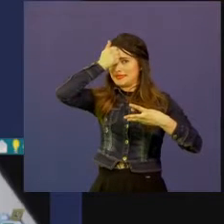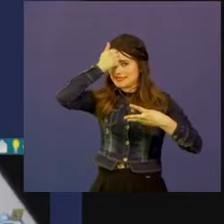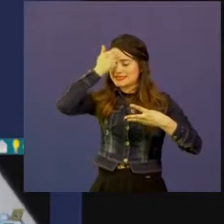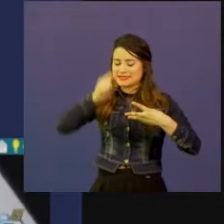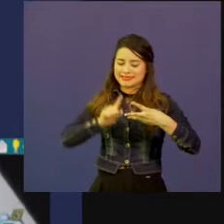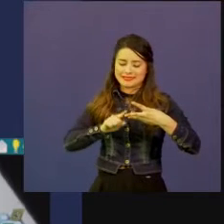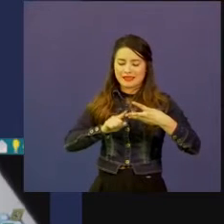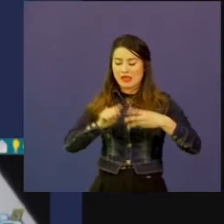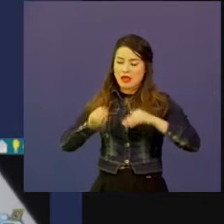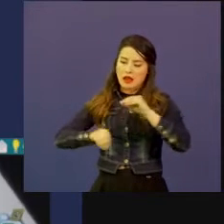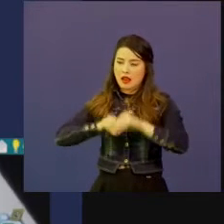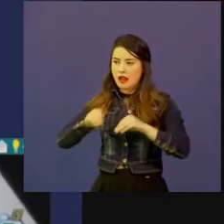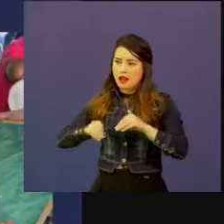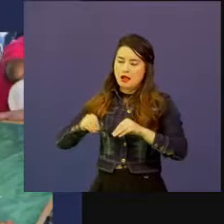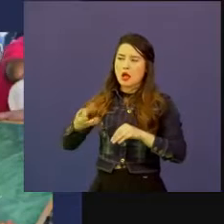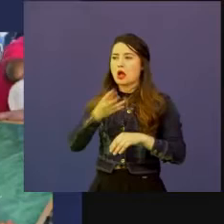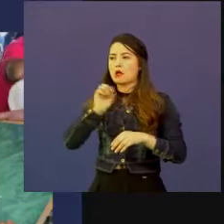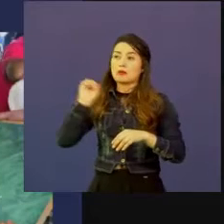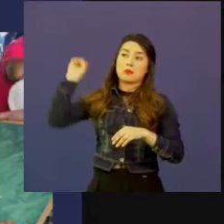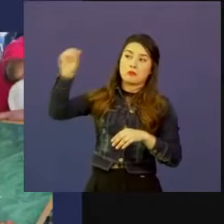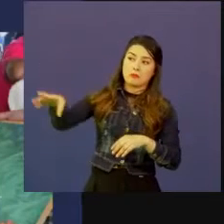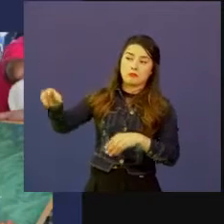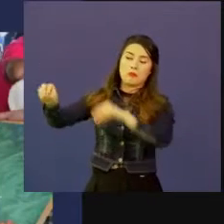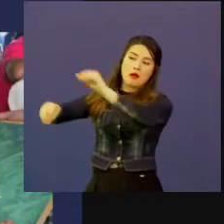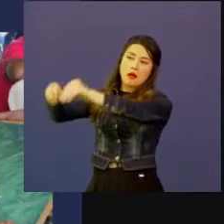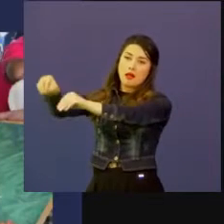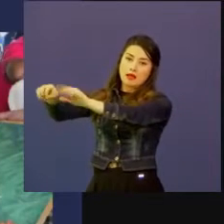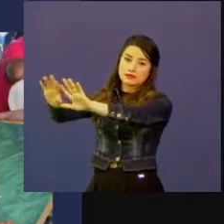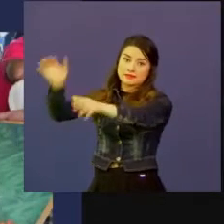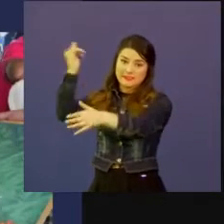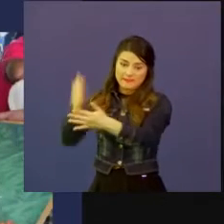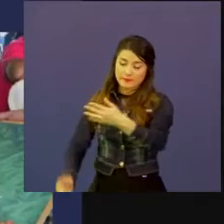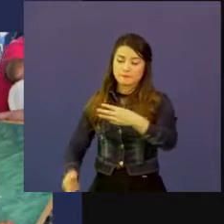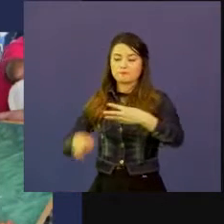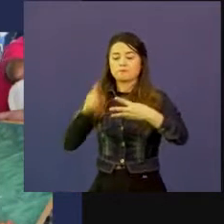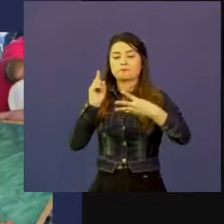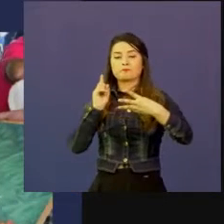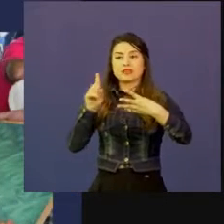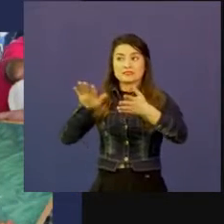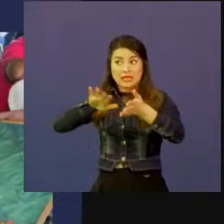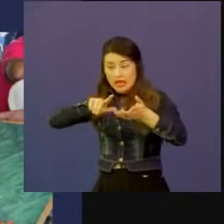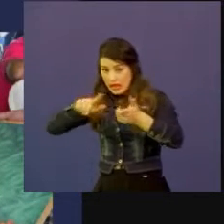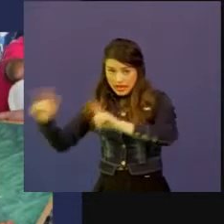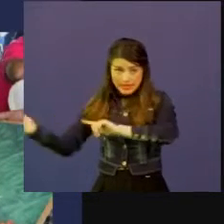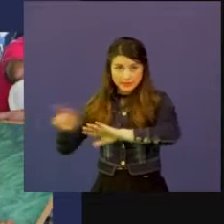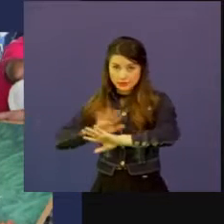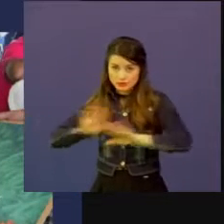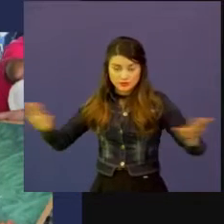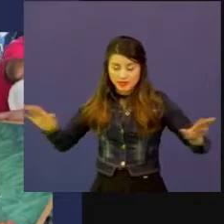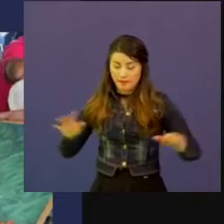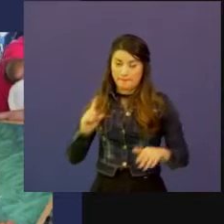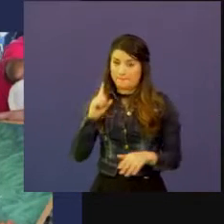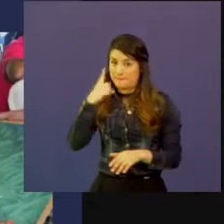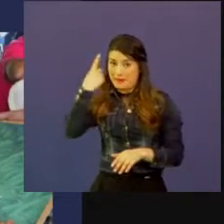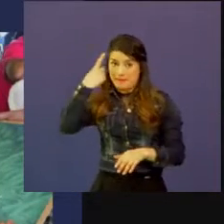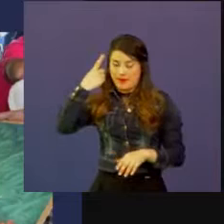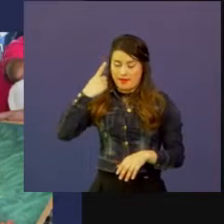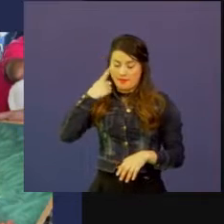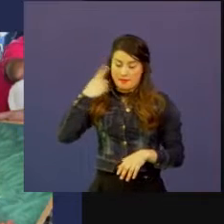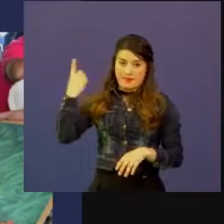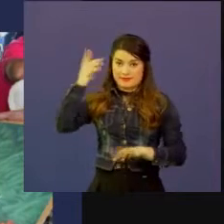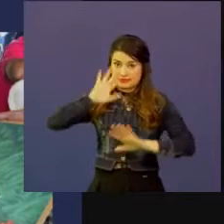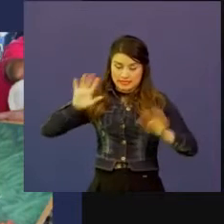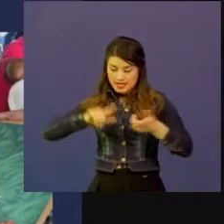iniciamos una fase de evaluación en el aula. Una vez el juego ya está listo, ya se tiene el primer prototipo, se inicia una fase de